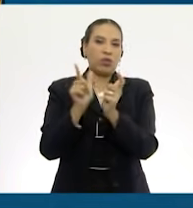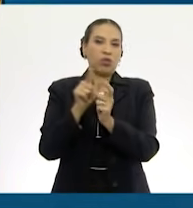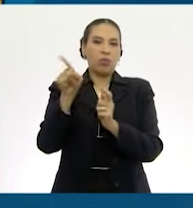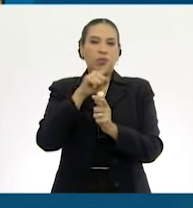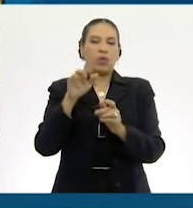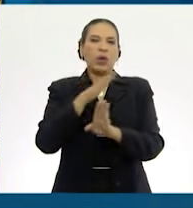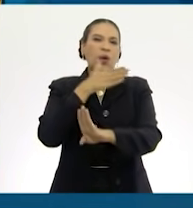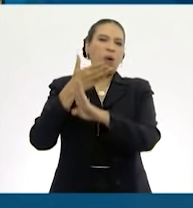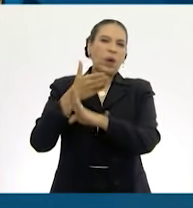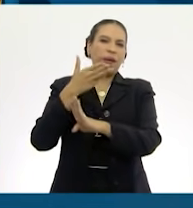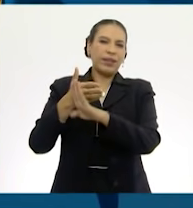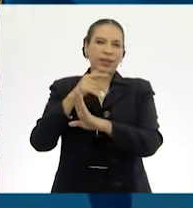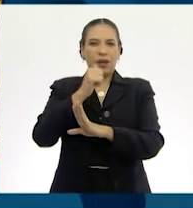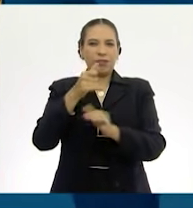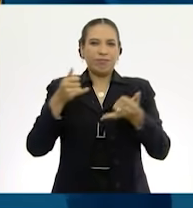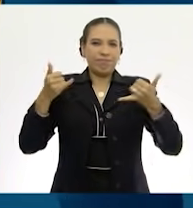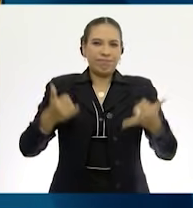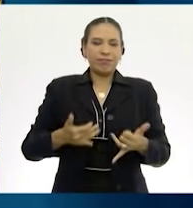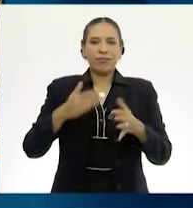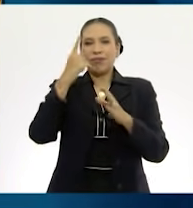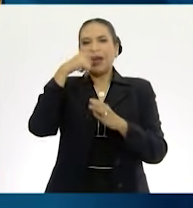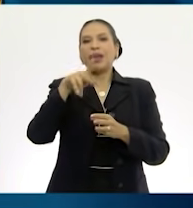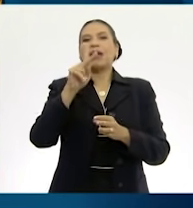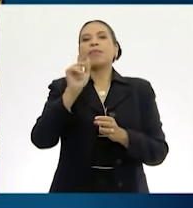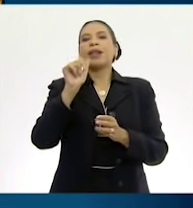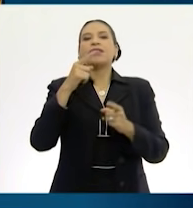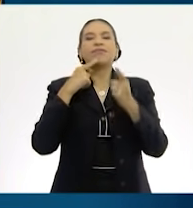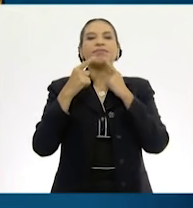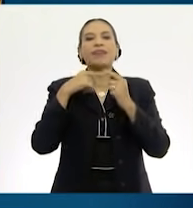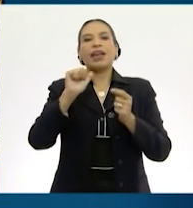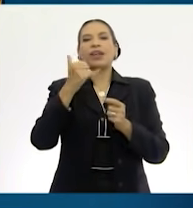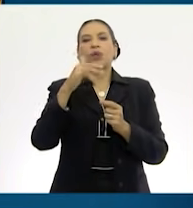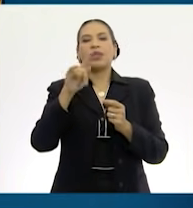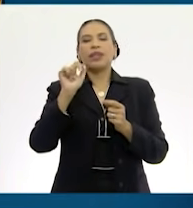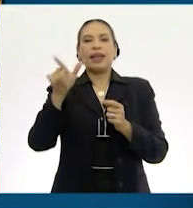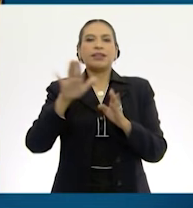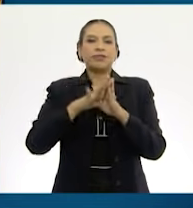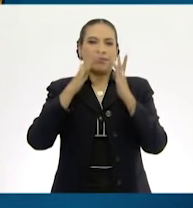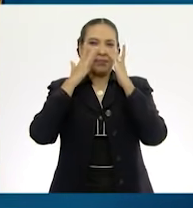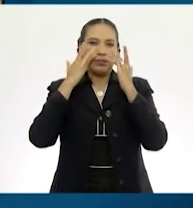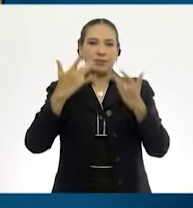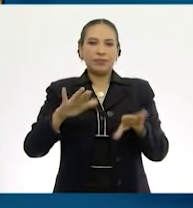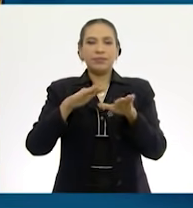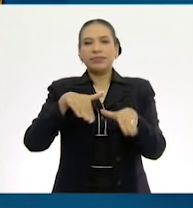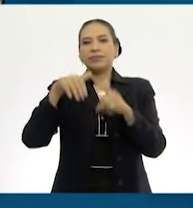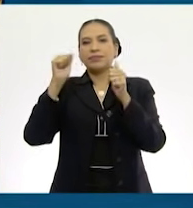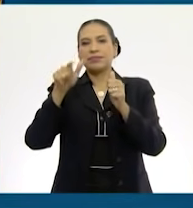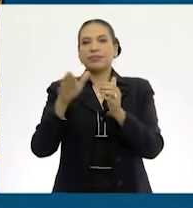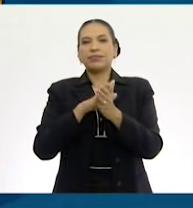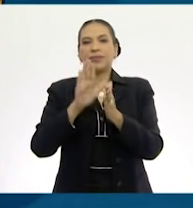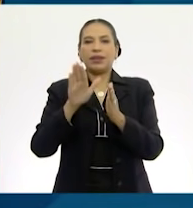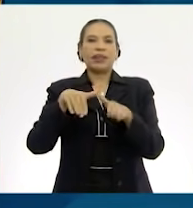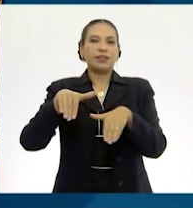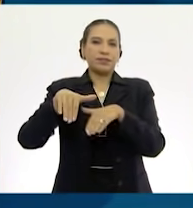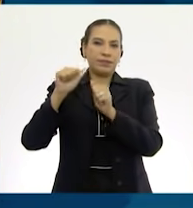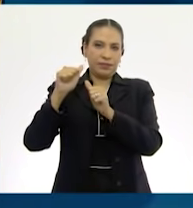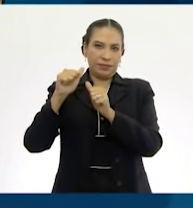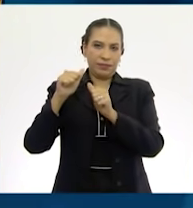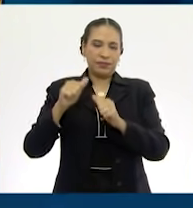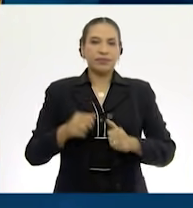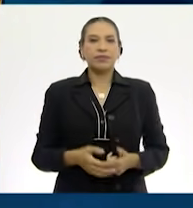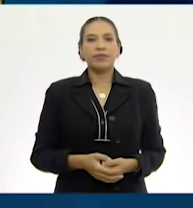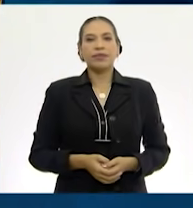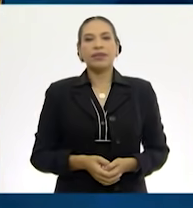que se alzaban proclamando el Plan de Ayutla, Santa Anna deja el poder y toma el camino del exilio.